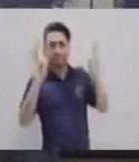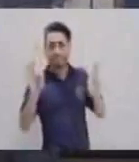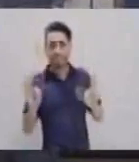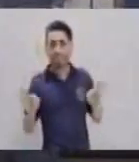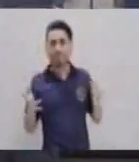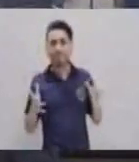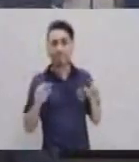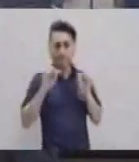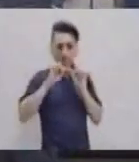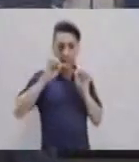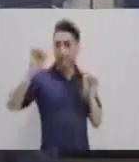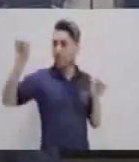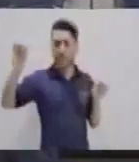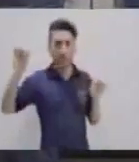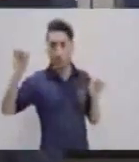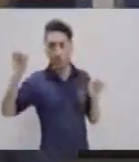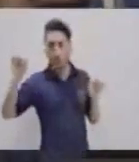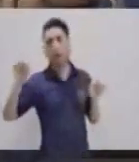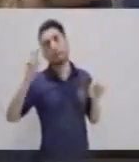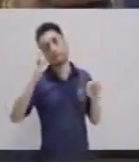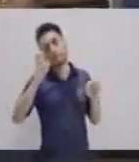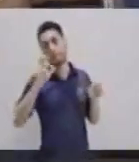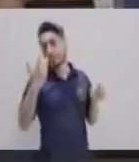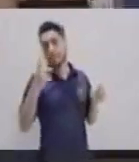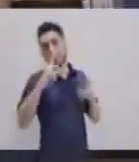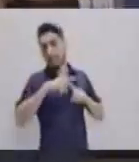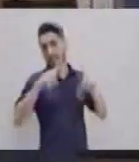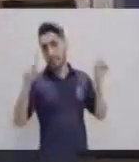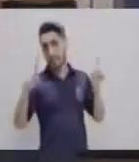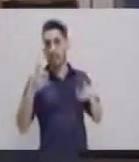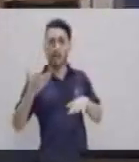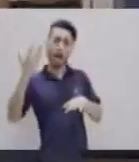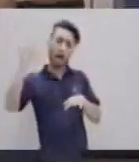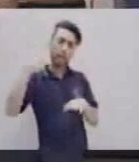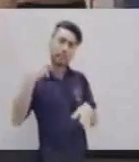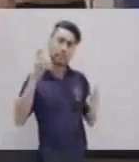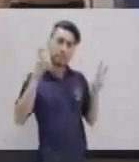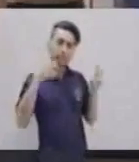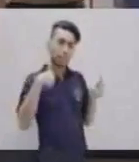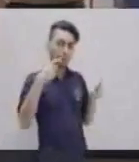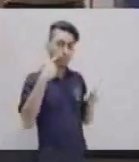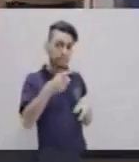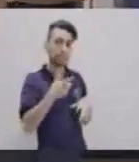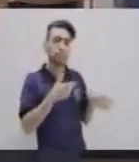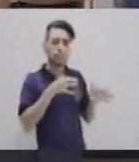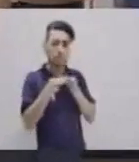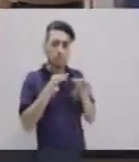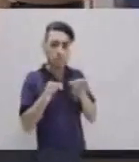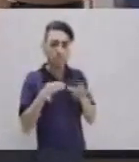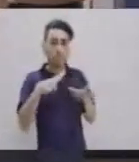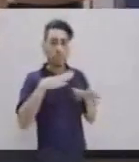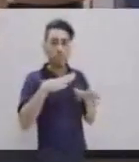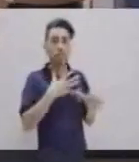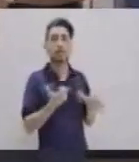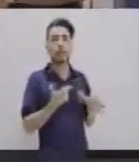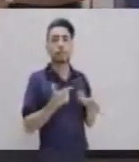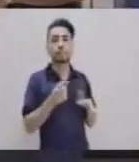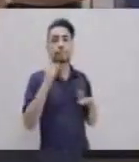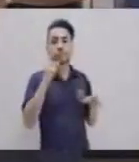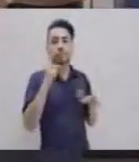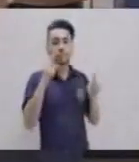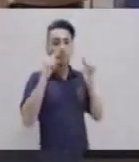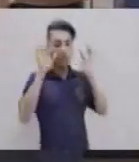como lineal y... Definitivamente, en temas anteriores hemos observado que existe